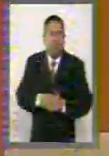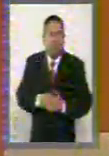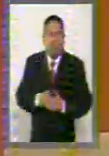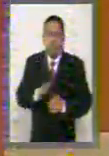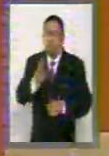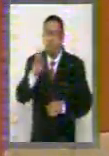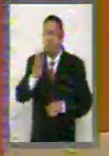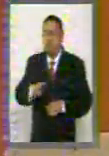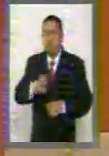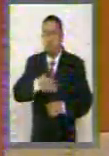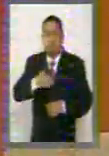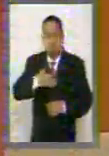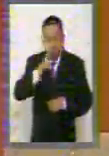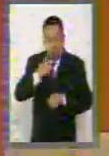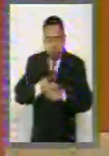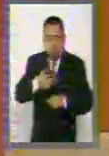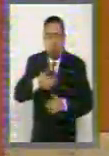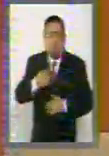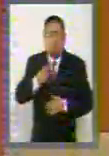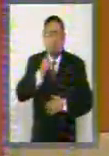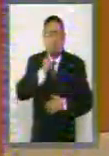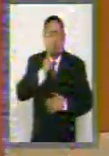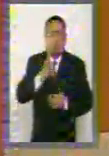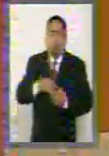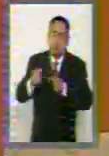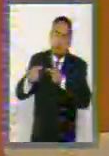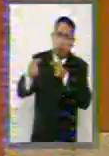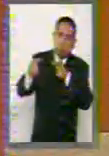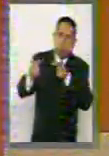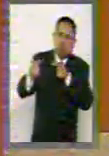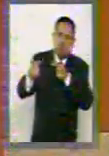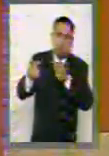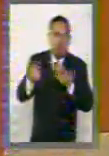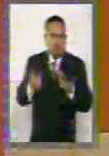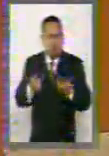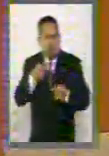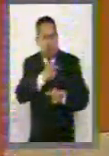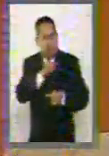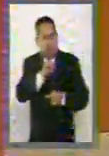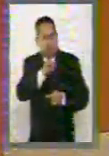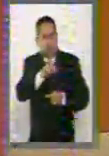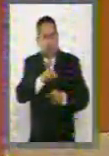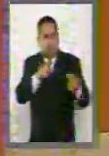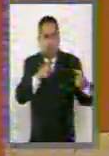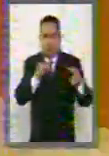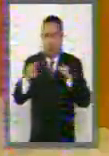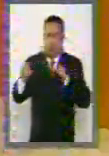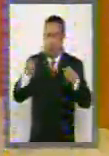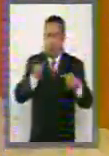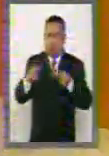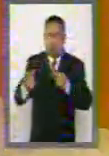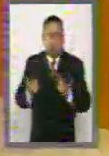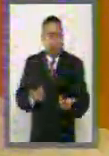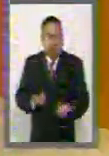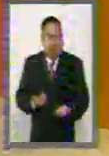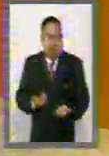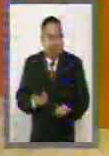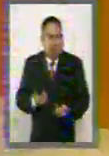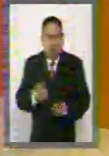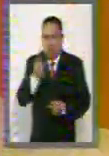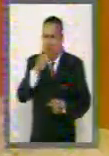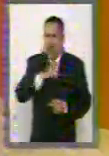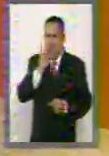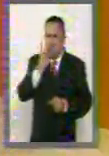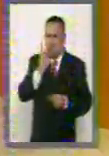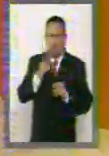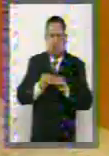nuestro papel del Senado frente al poder y el papel de la Suprema Corte frente al poder. Y tenemos aquí dos caminos, muy